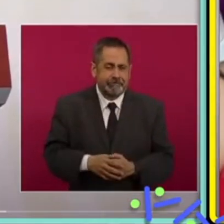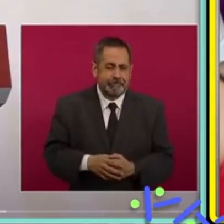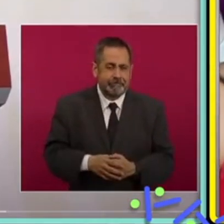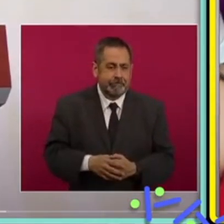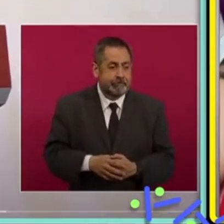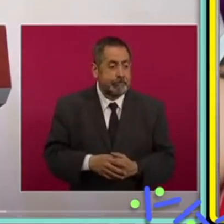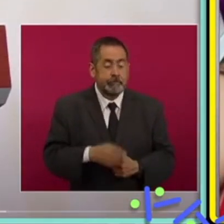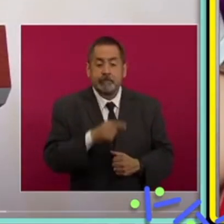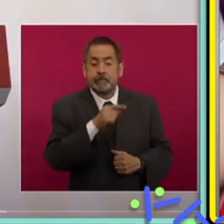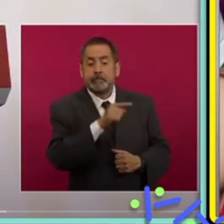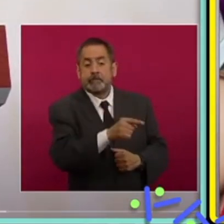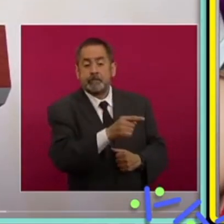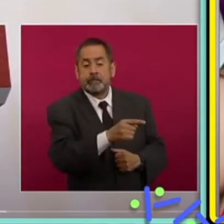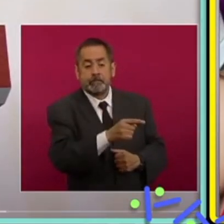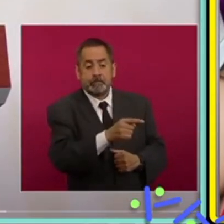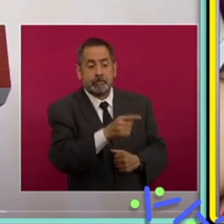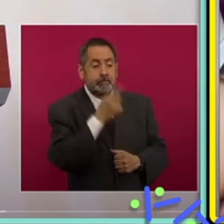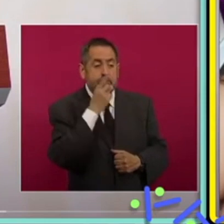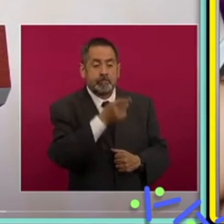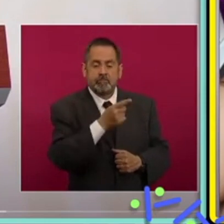nos impusieron